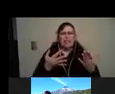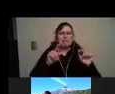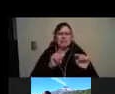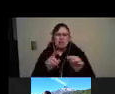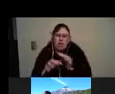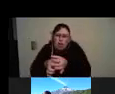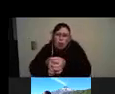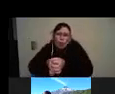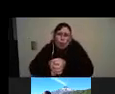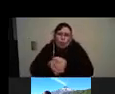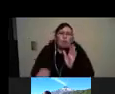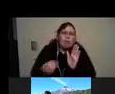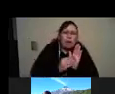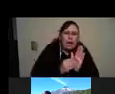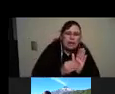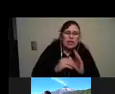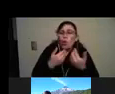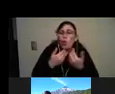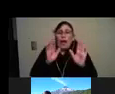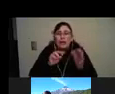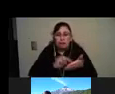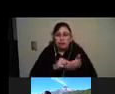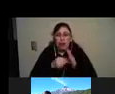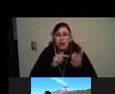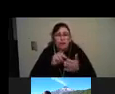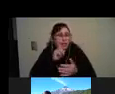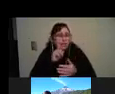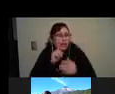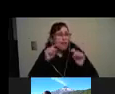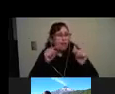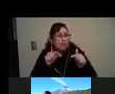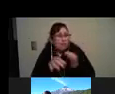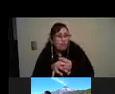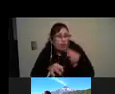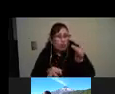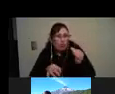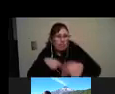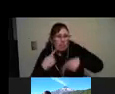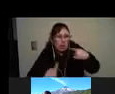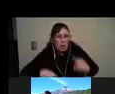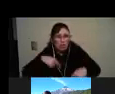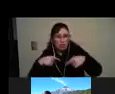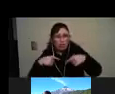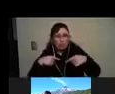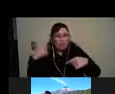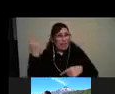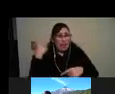calibre, ya entonces cualquier alteración que pudiese producirse en el sistema circulatorio global